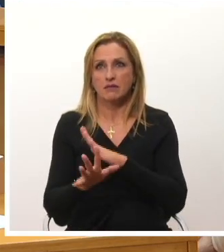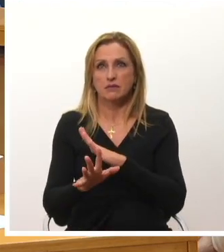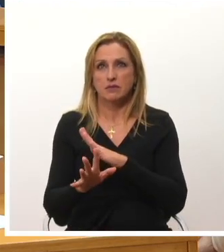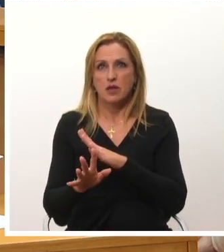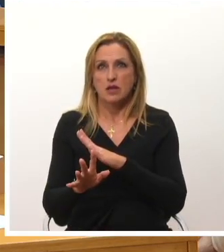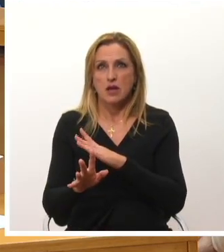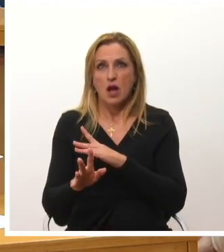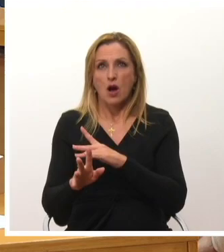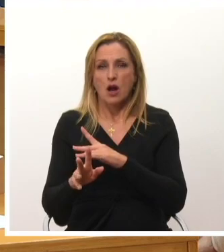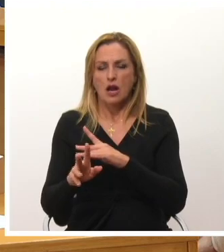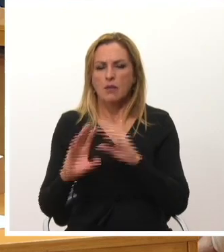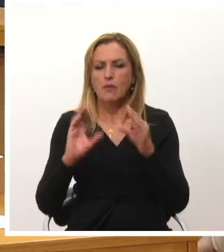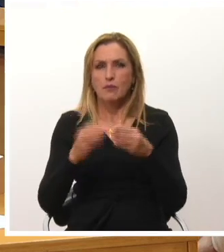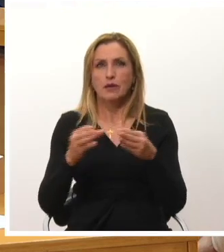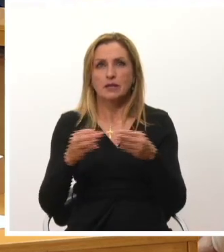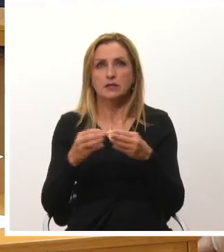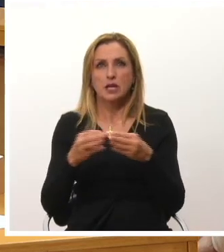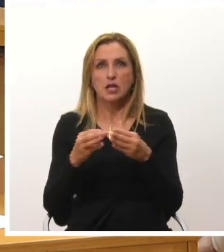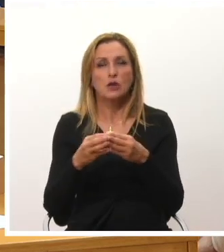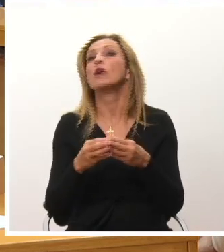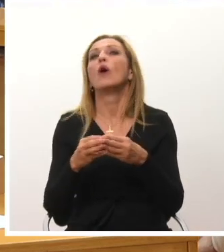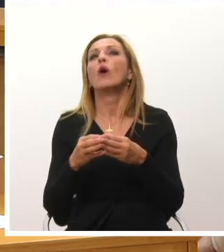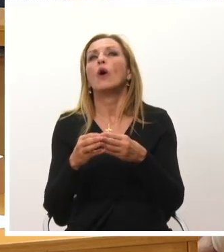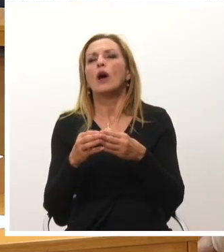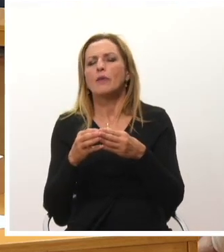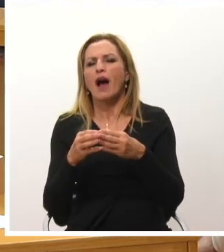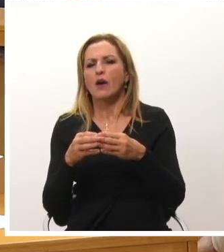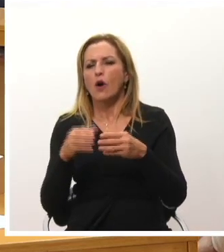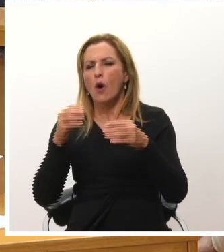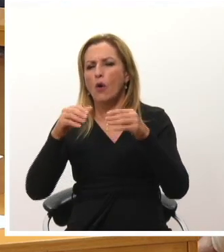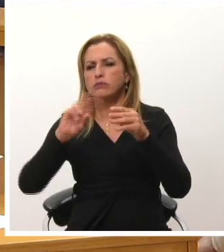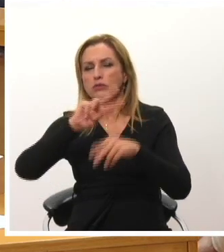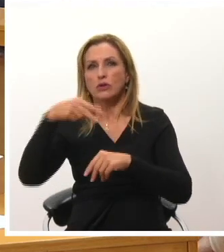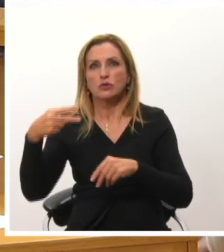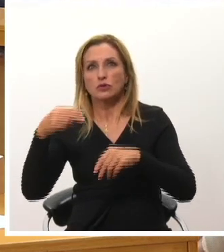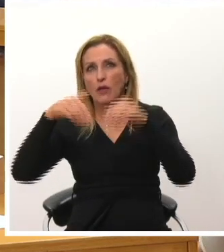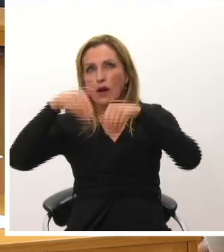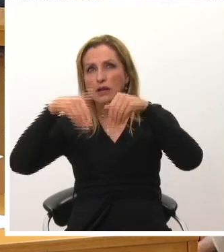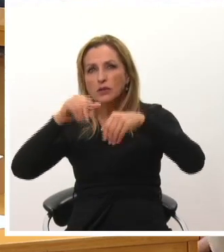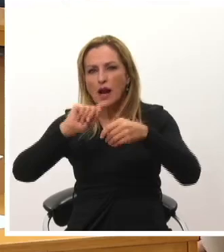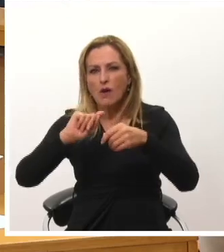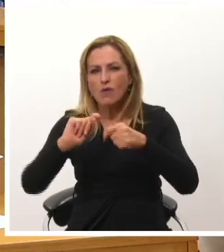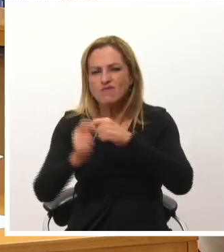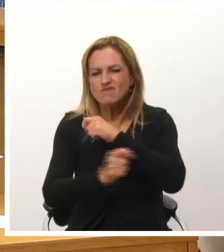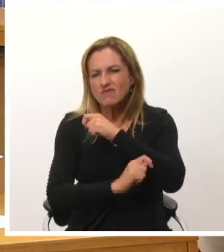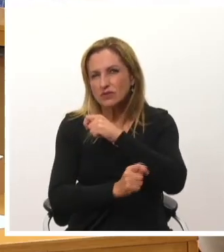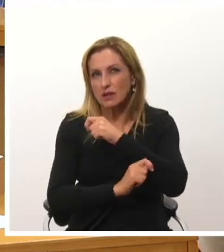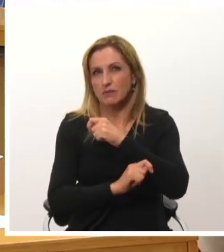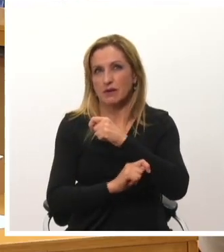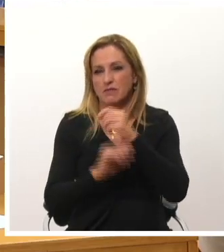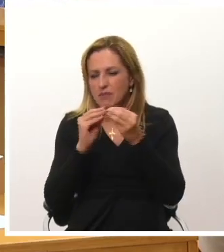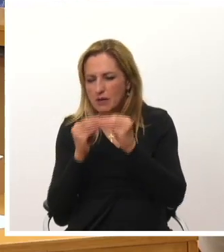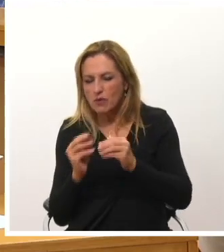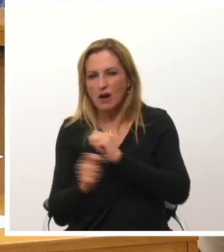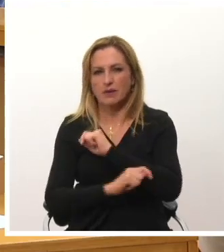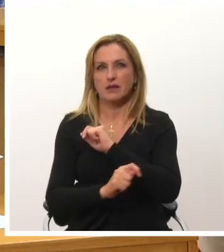con el delegado del gobierno iba a manipular los resultados electorales hombre por favor y lo dicen una rueda de prensa y se quedan tan panchos